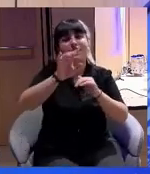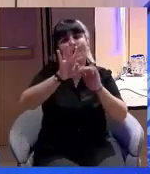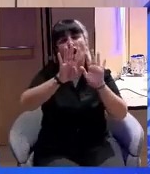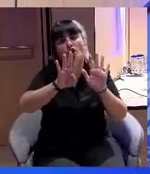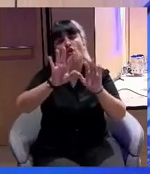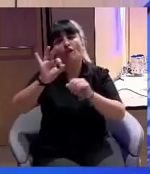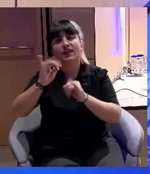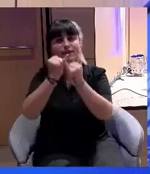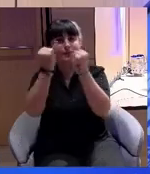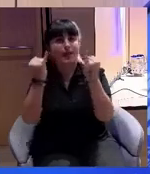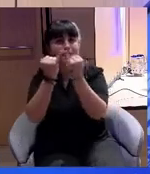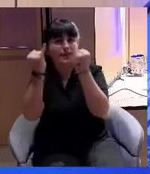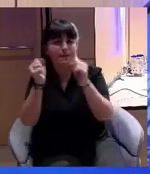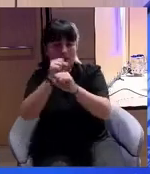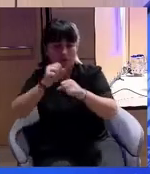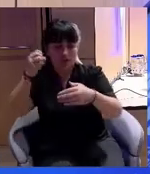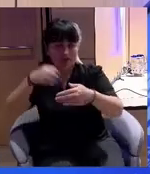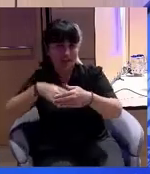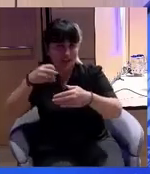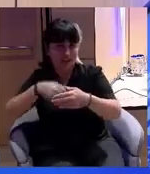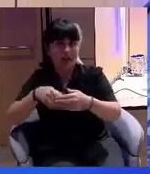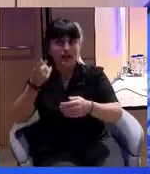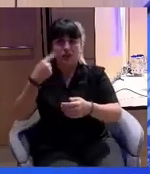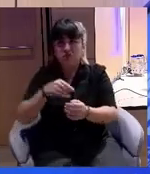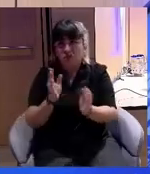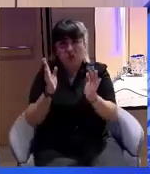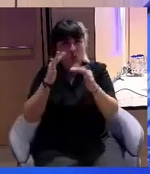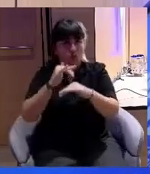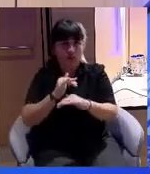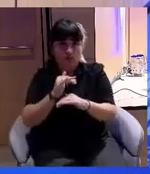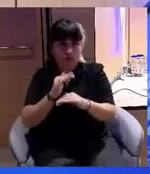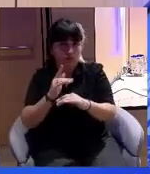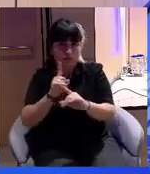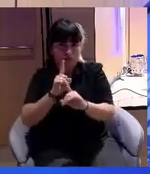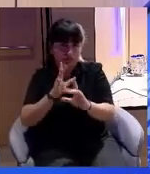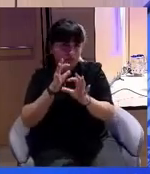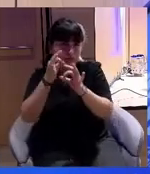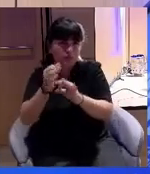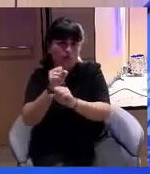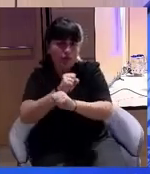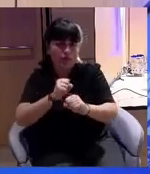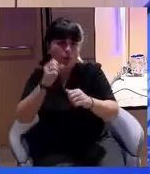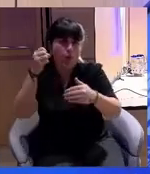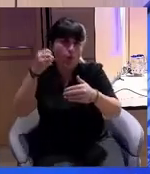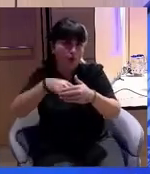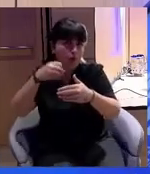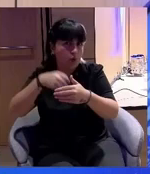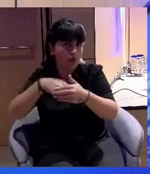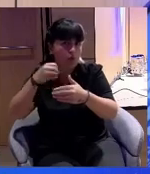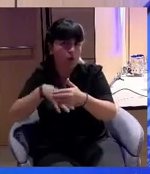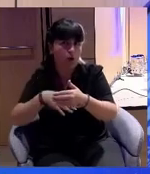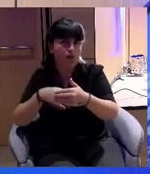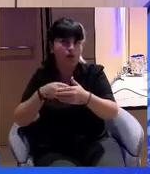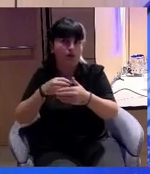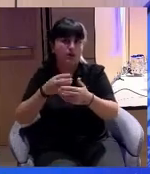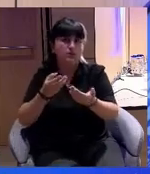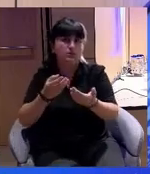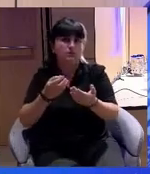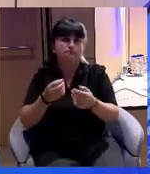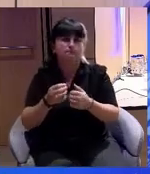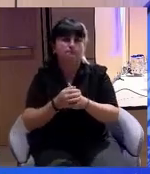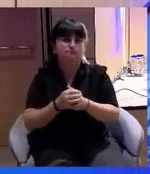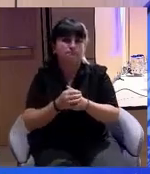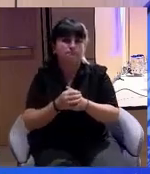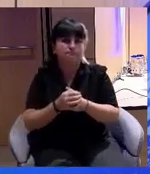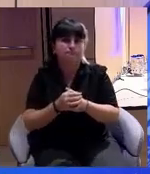entonces guardar manualmente o con un scriptear digamos guardar cada página en html y después hacer correr otro Script que te diga